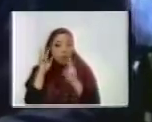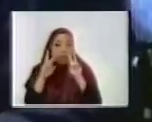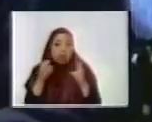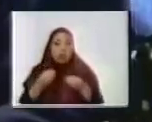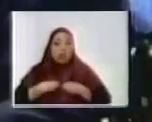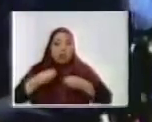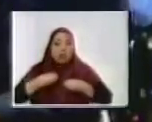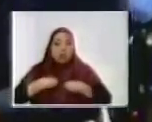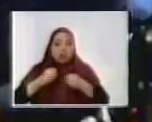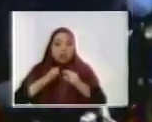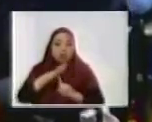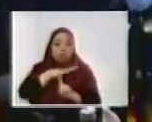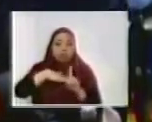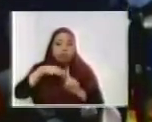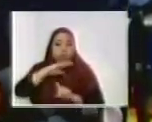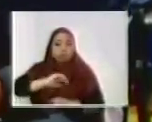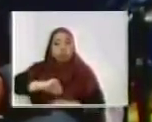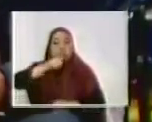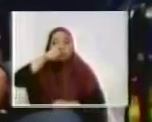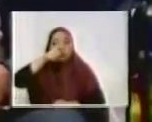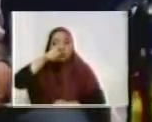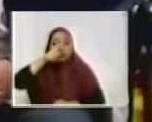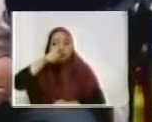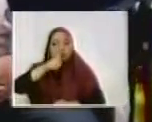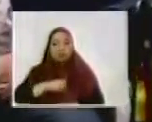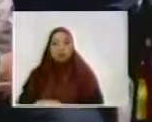a esa situación.